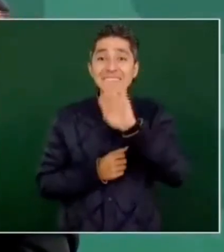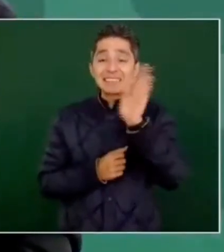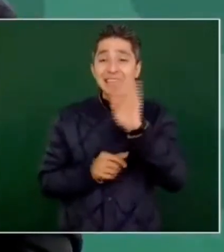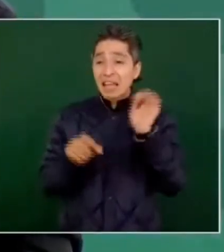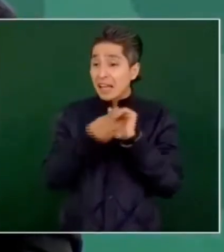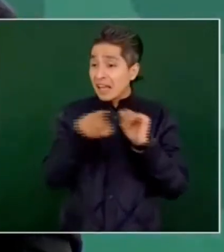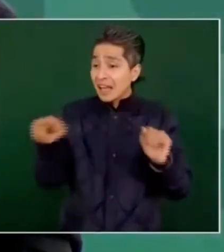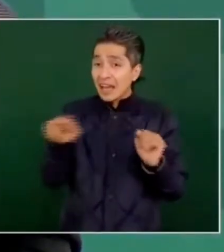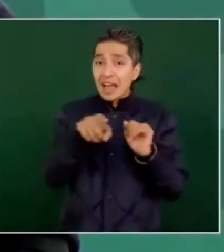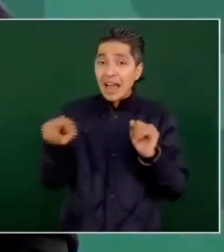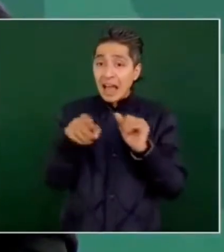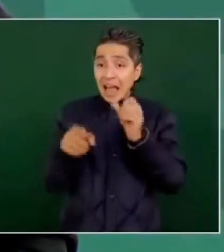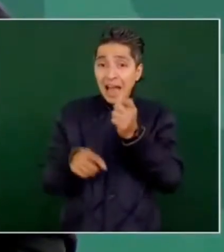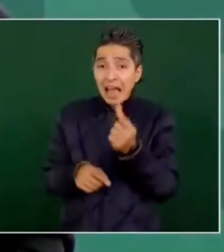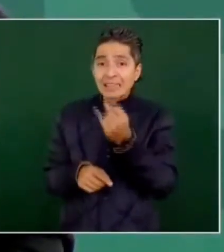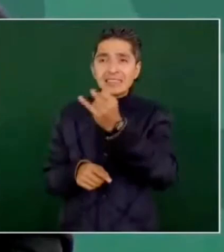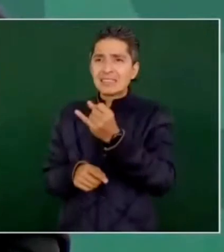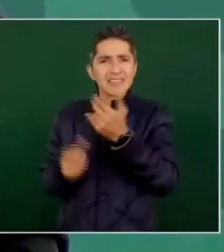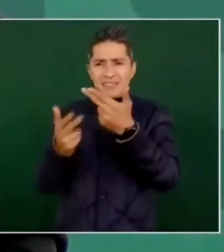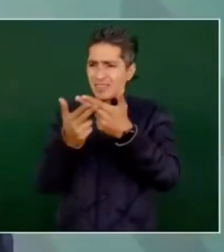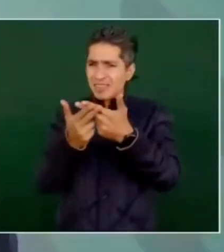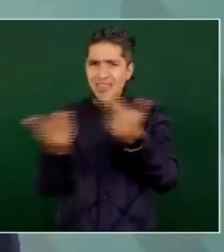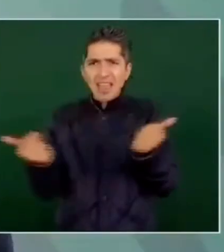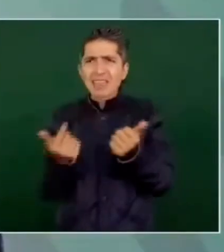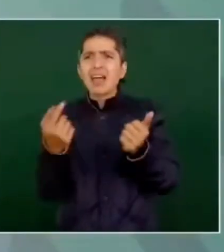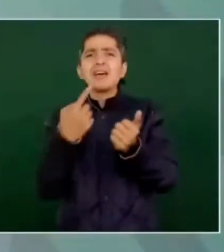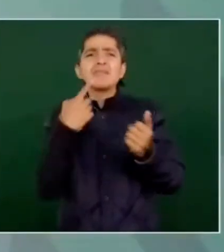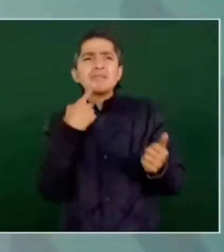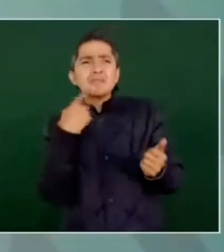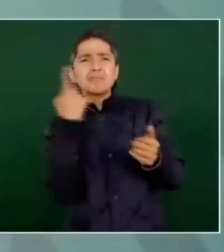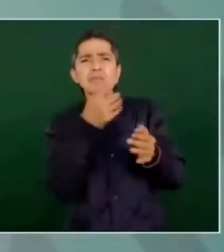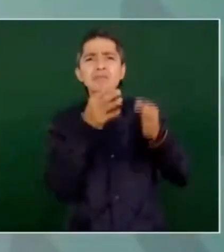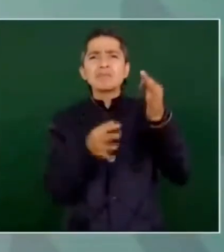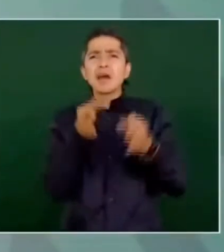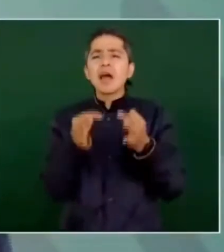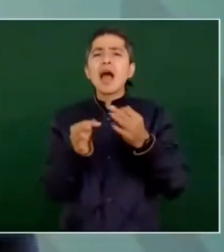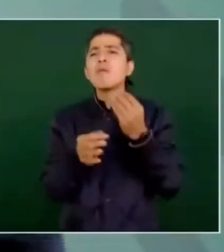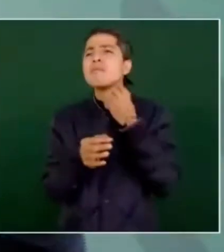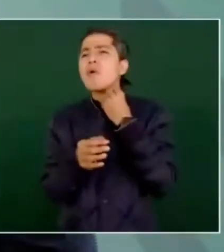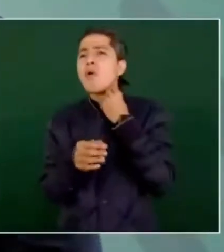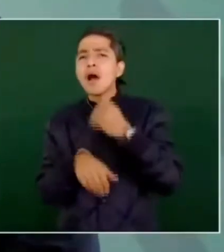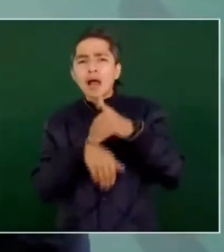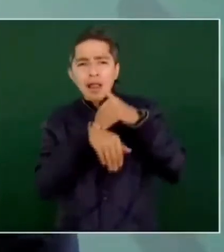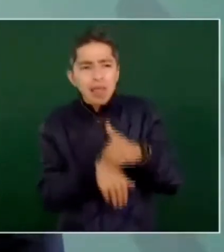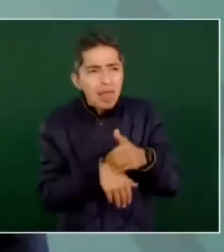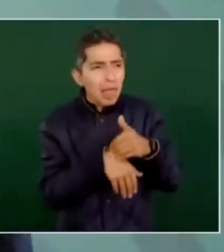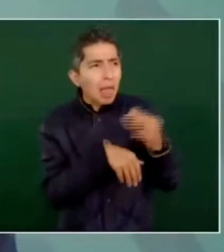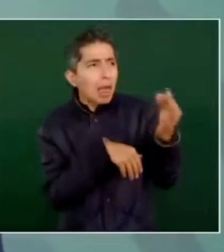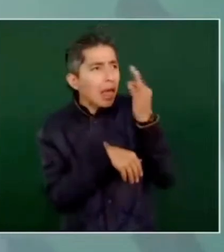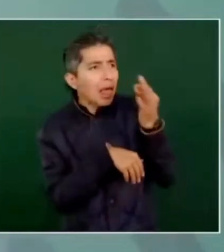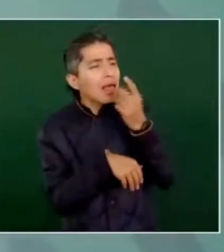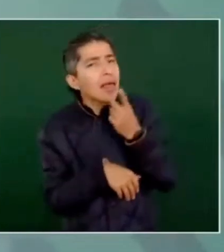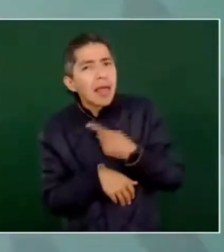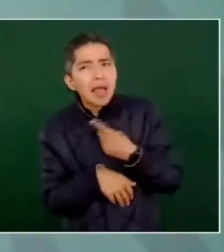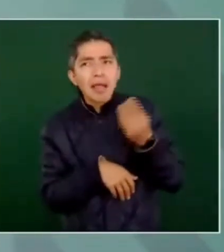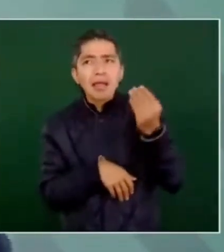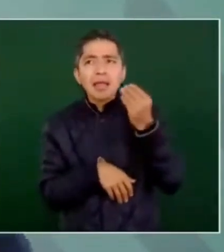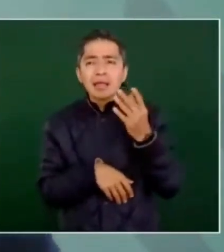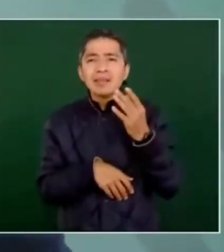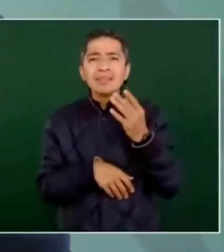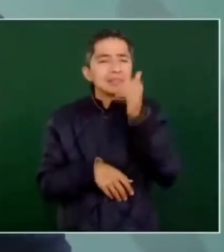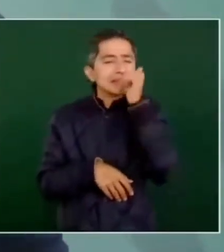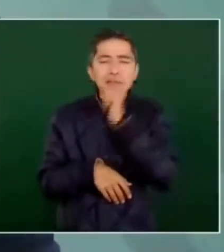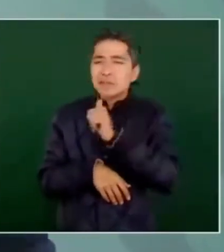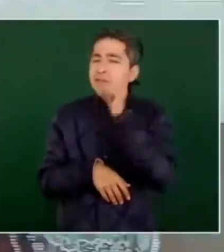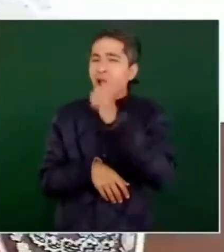situación así, nada de amparo. No le hagan caso a los abogados, porque el abogado lo primero